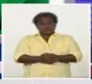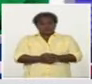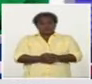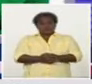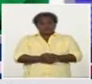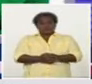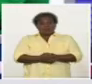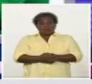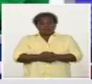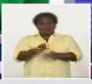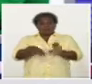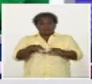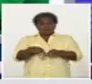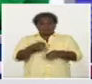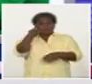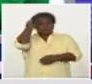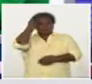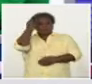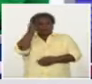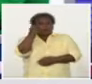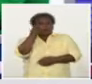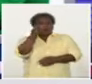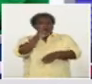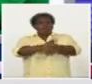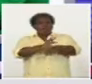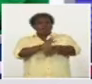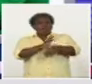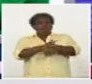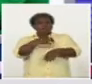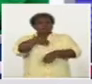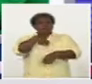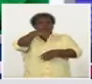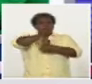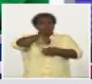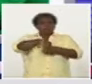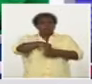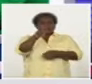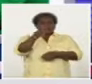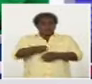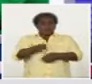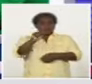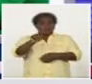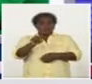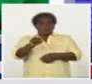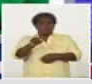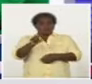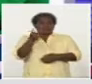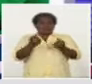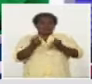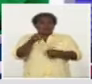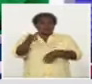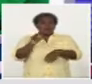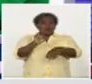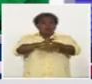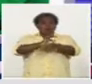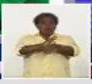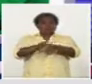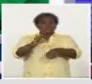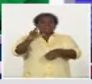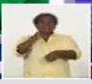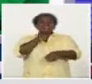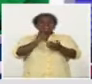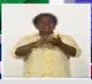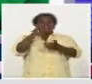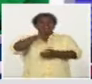las comorbilidades que lo acompañan y teniendo en cuenta las nuevas cepas con una evolución